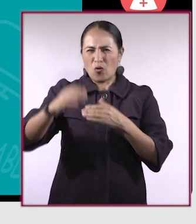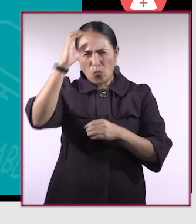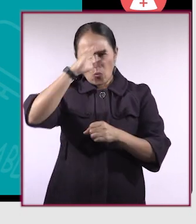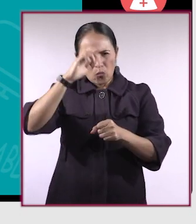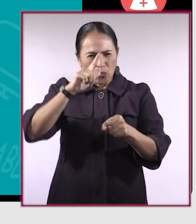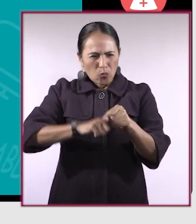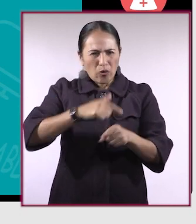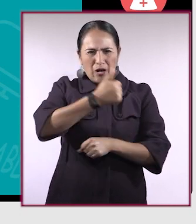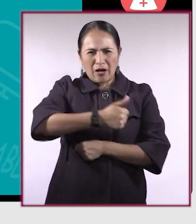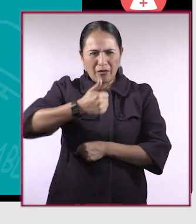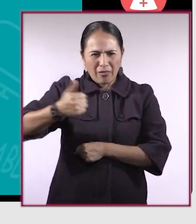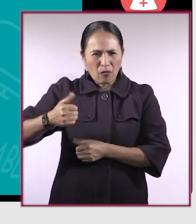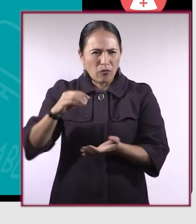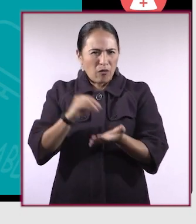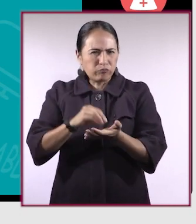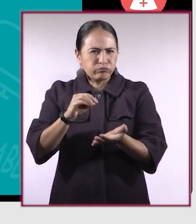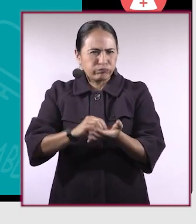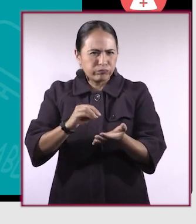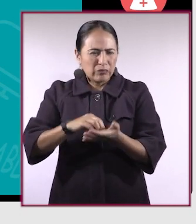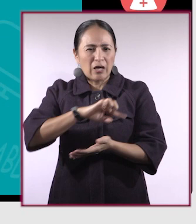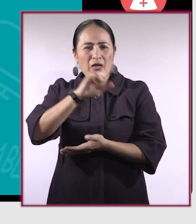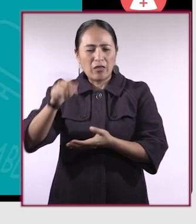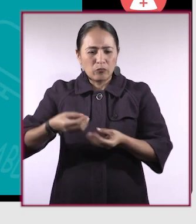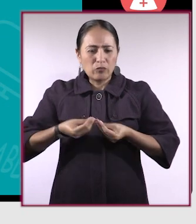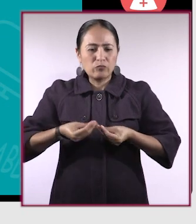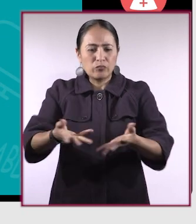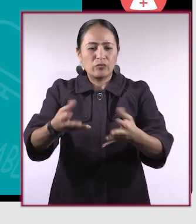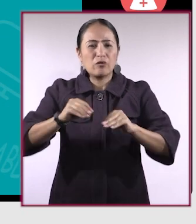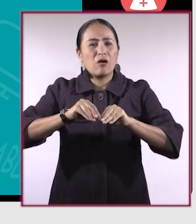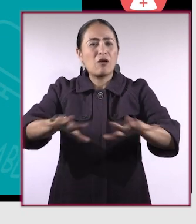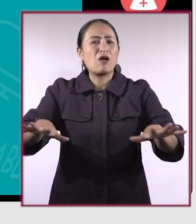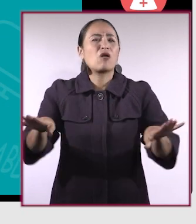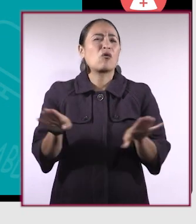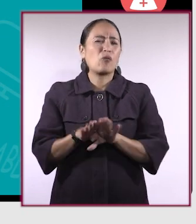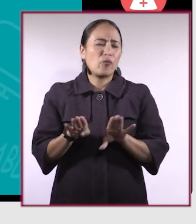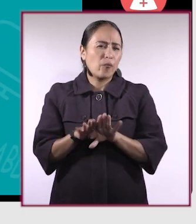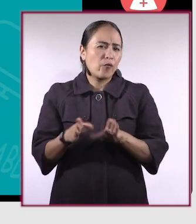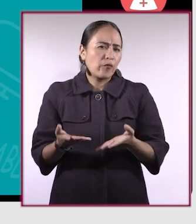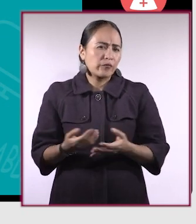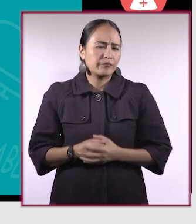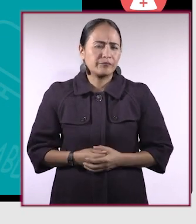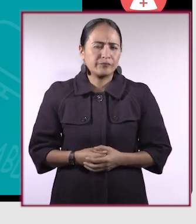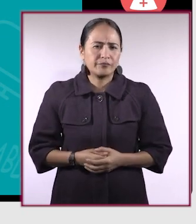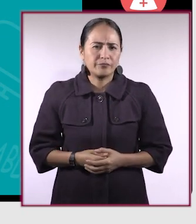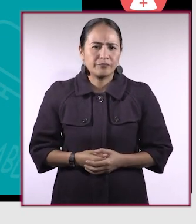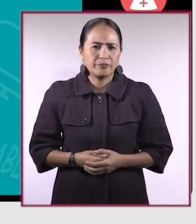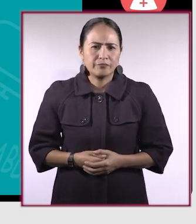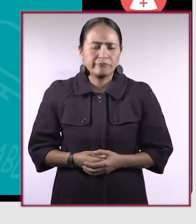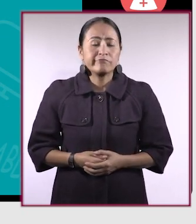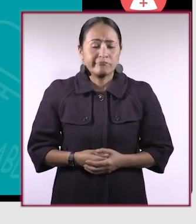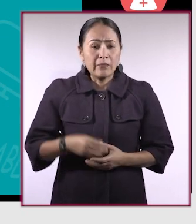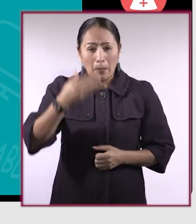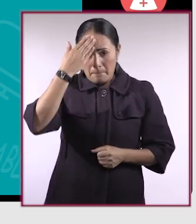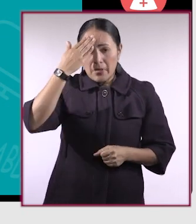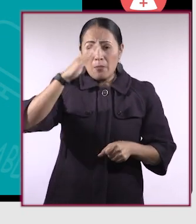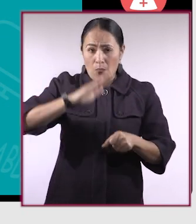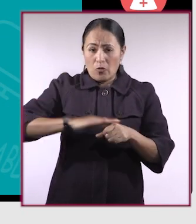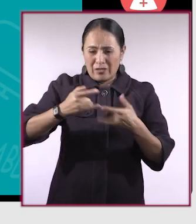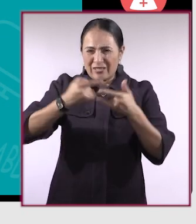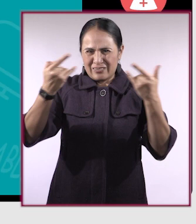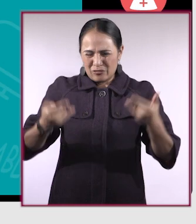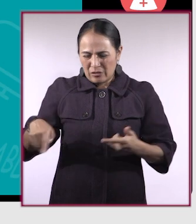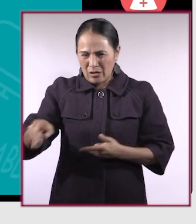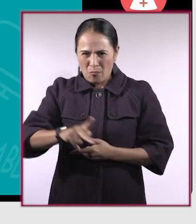nuestras culturas y de compartirlas para tenerlas presentes a través de la escritura? Yo creo que la